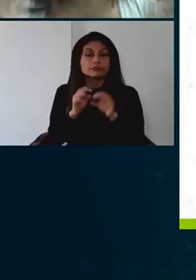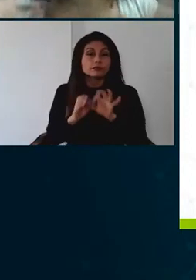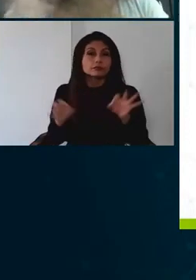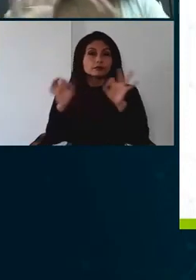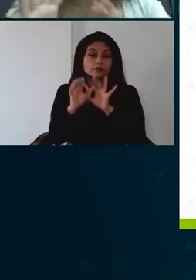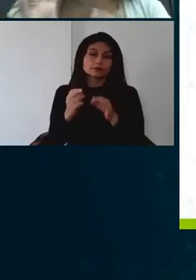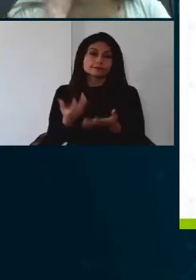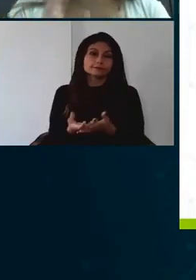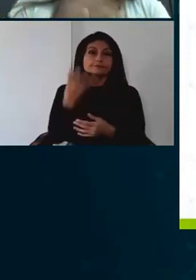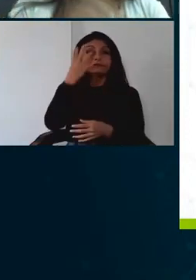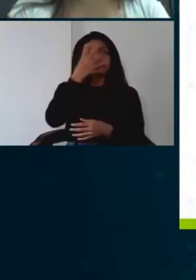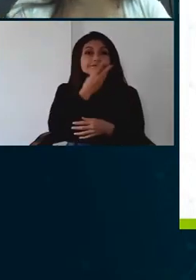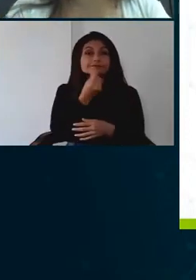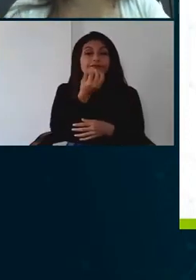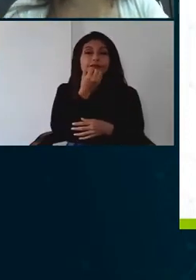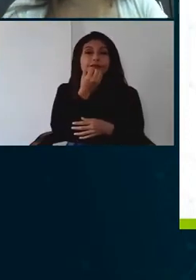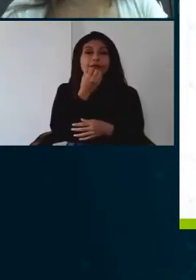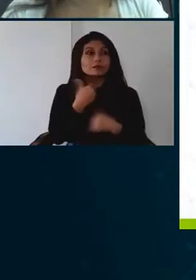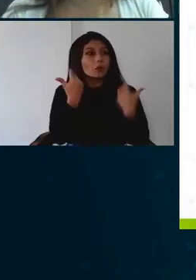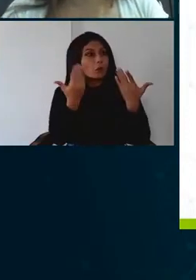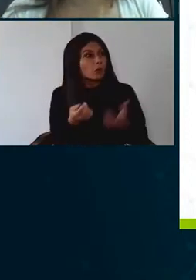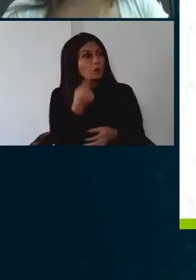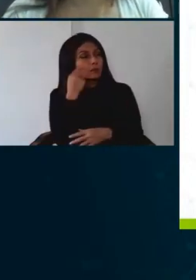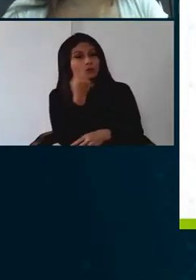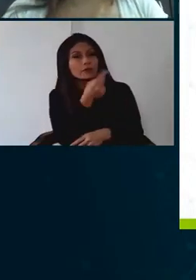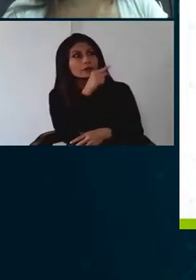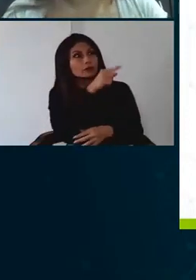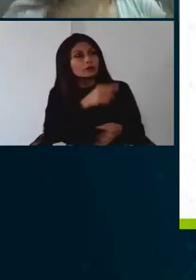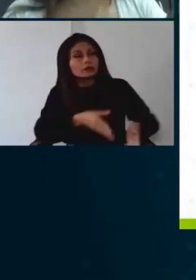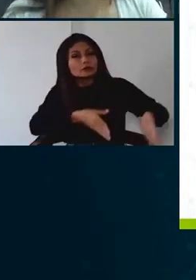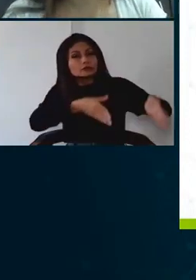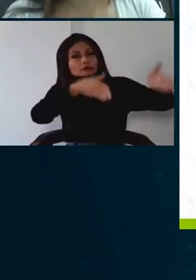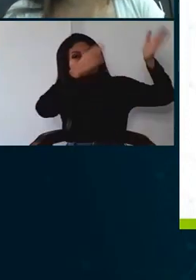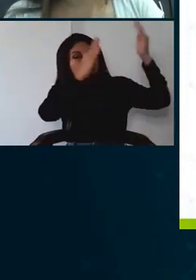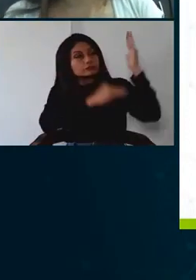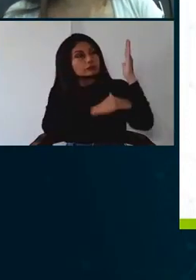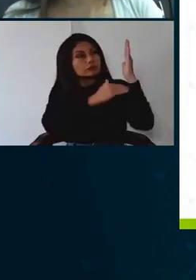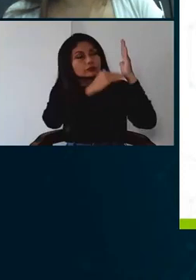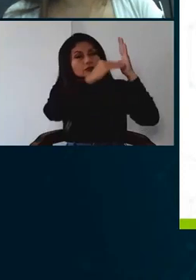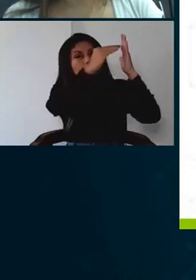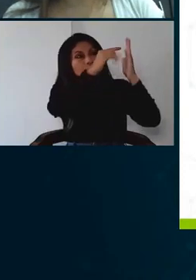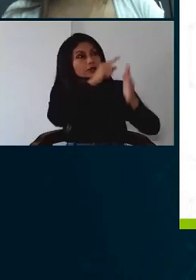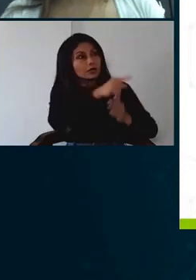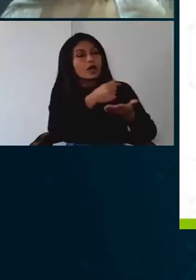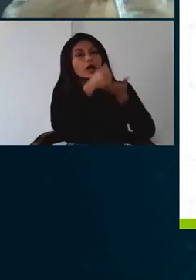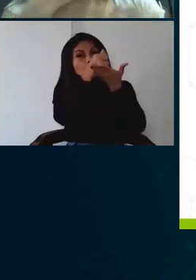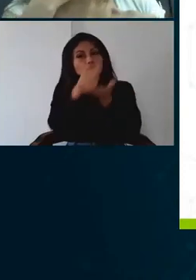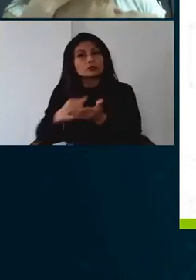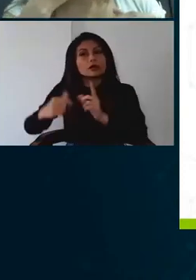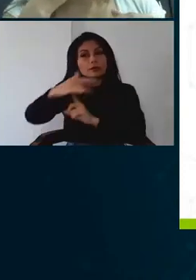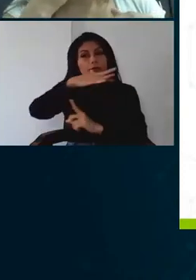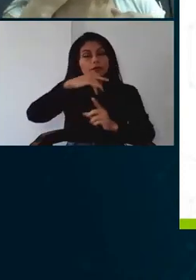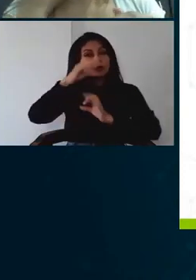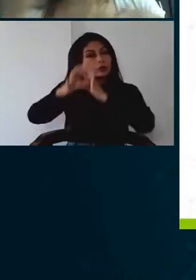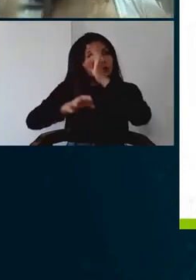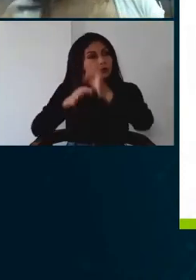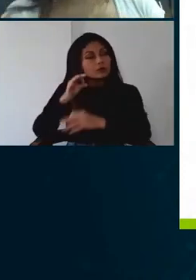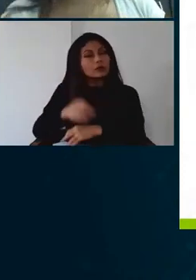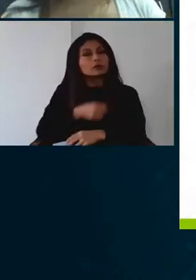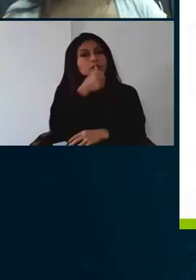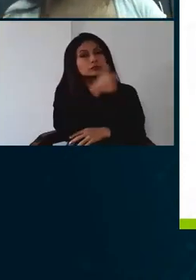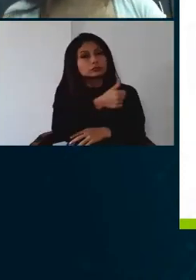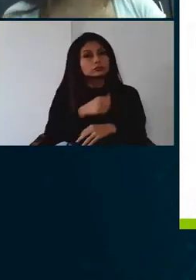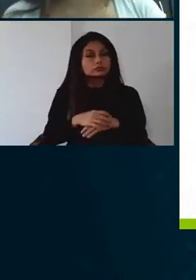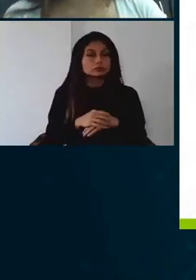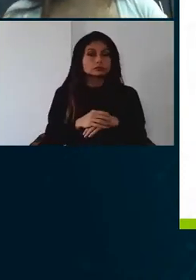más bonito que uno le digan, ves que tu edificio contribuye al mejoramiento ambiental, tu